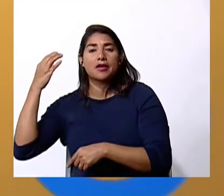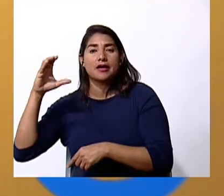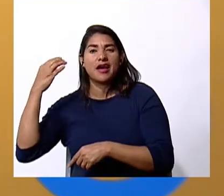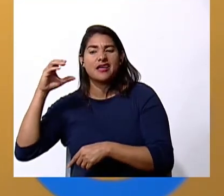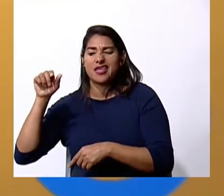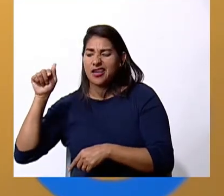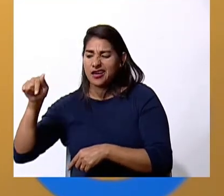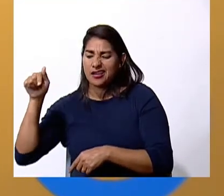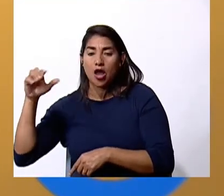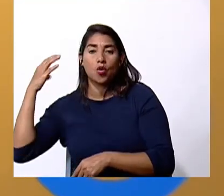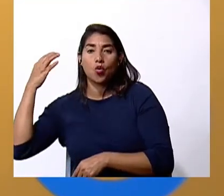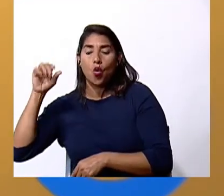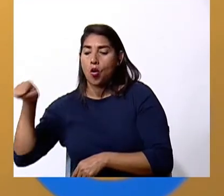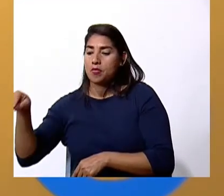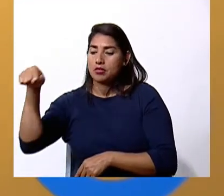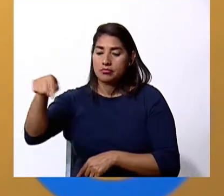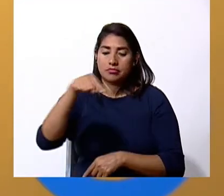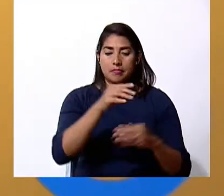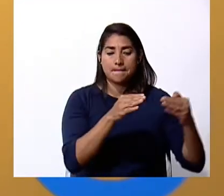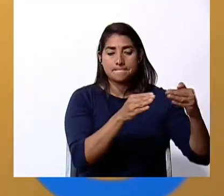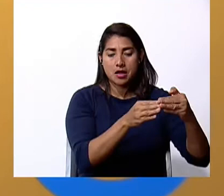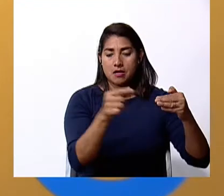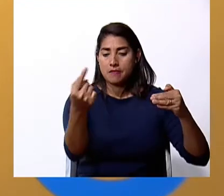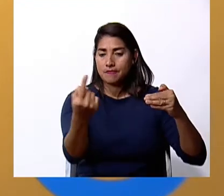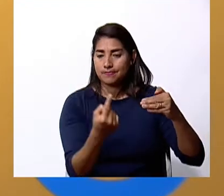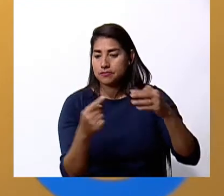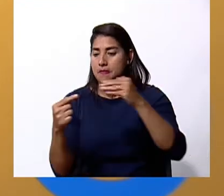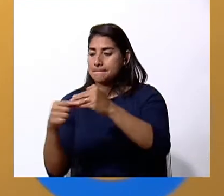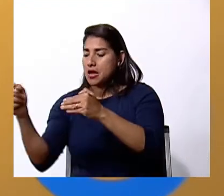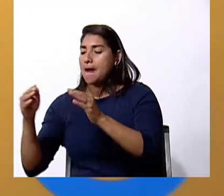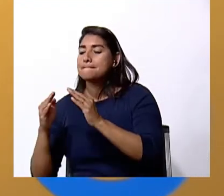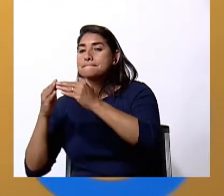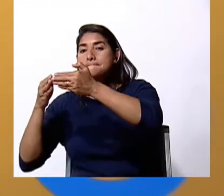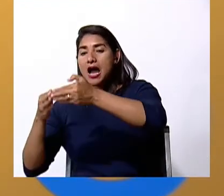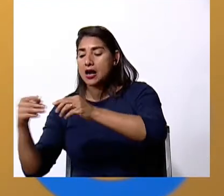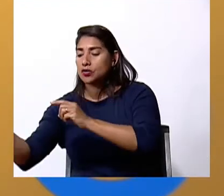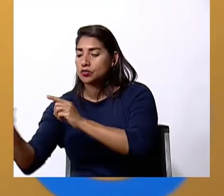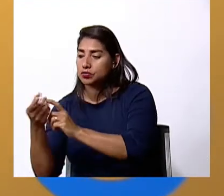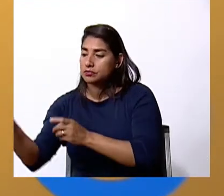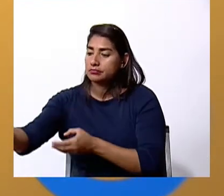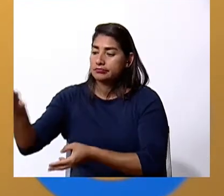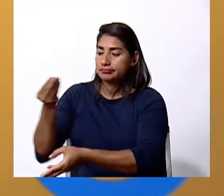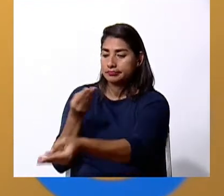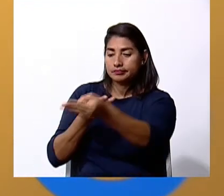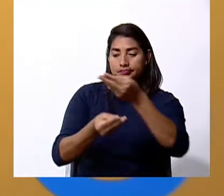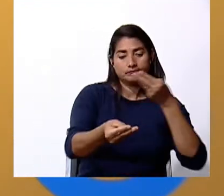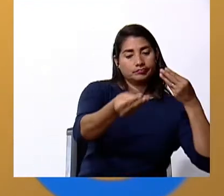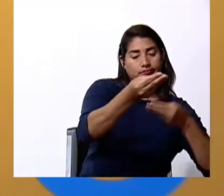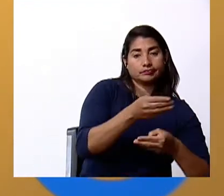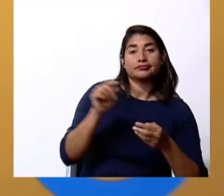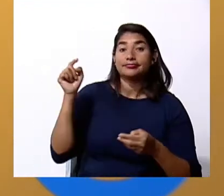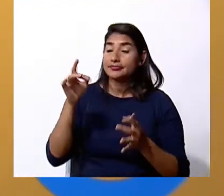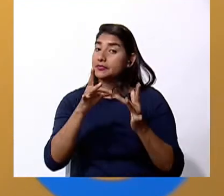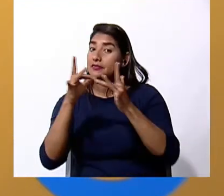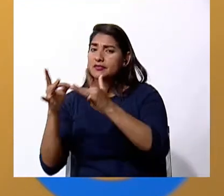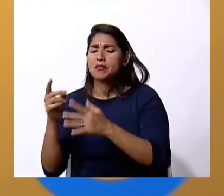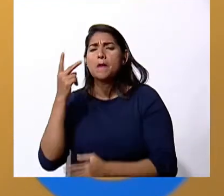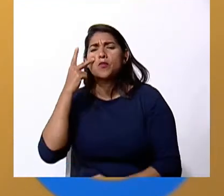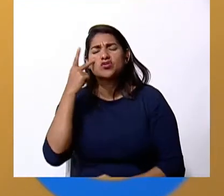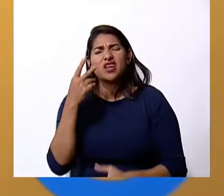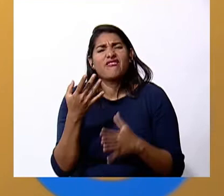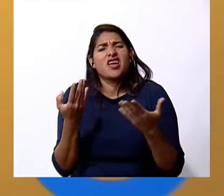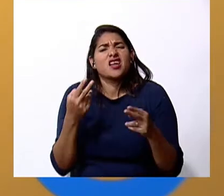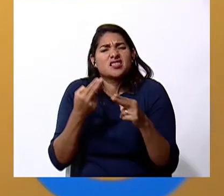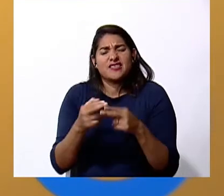de Indias. Esos eran los puertos principales. Pero ahora quiero que vean este video del añil para que les quede